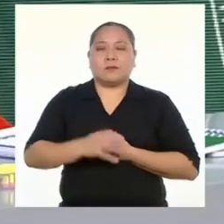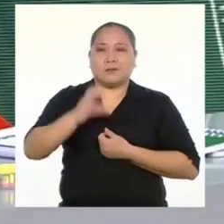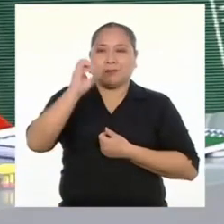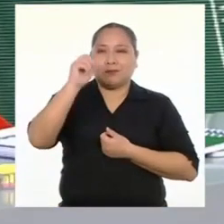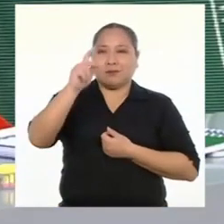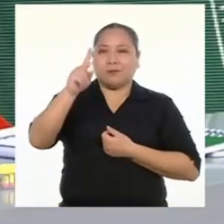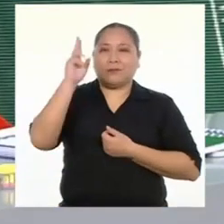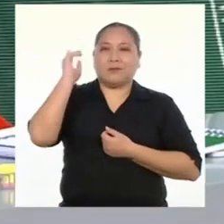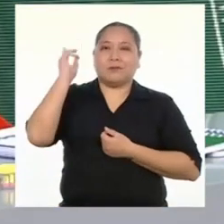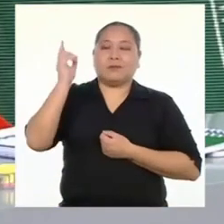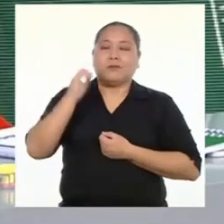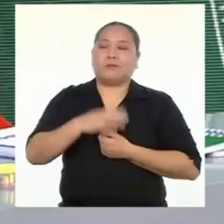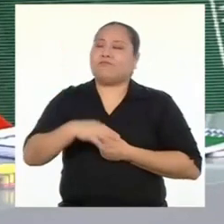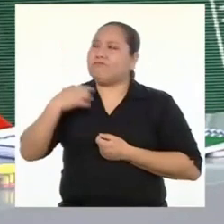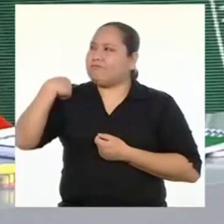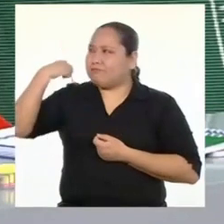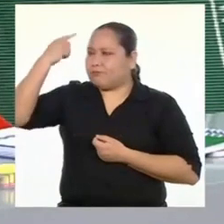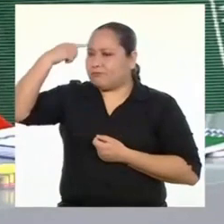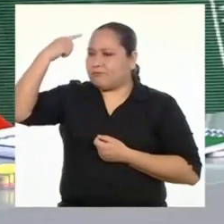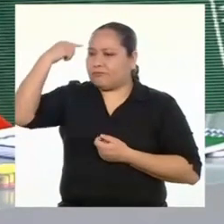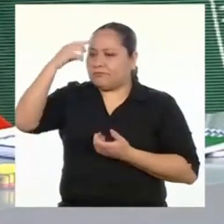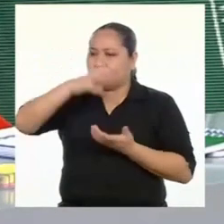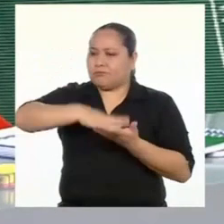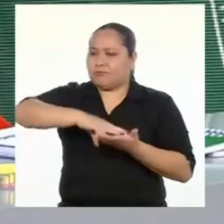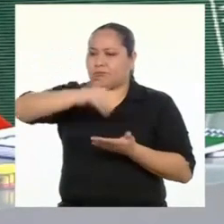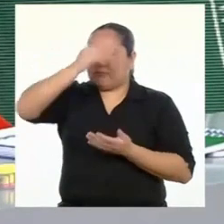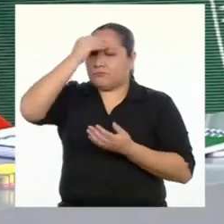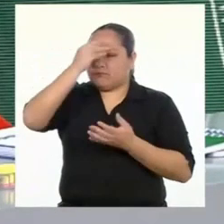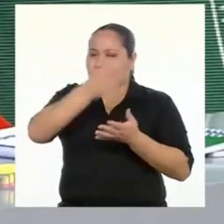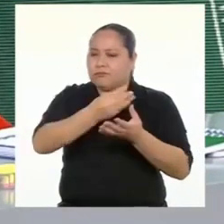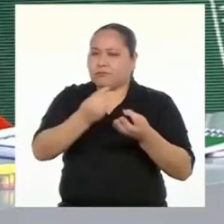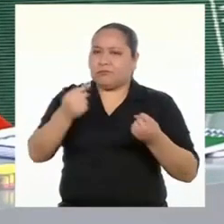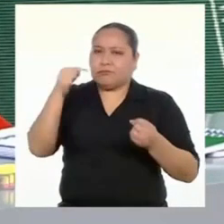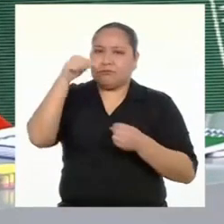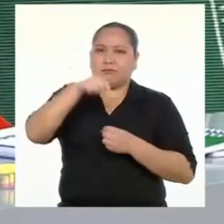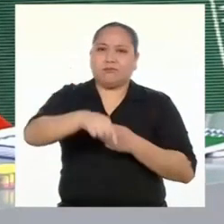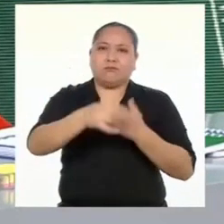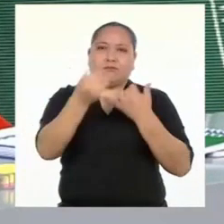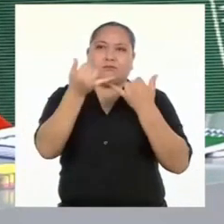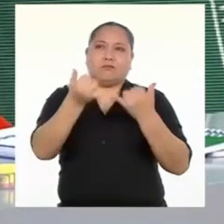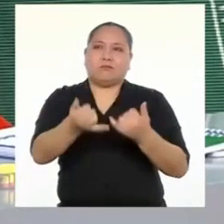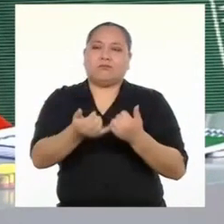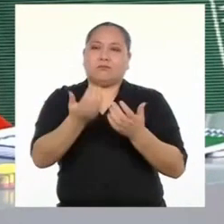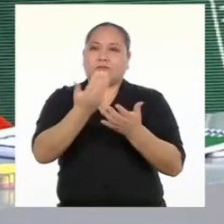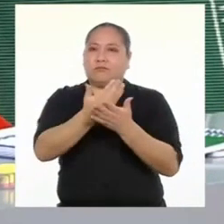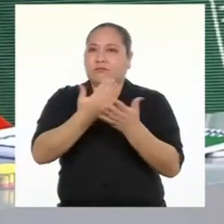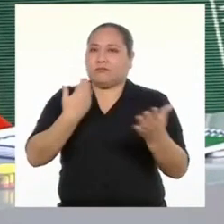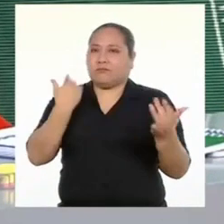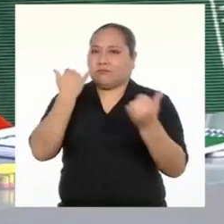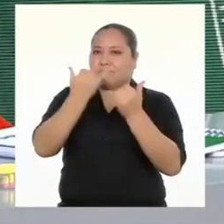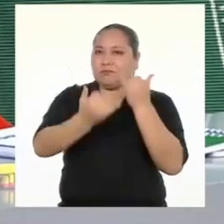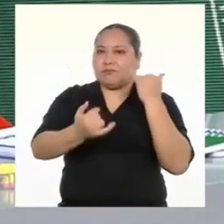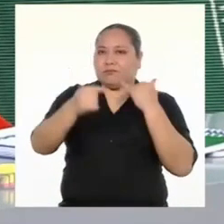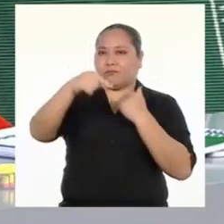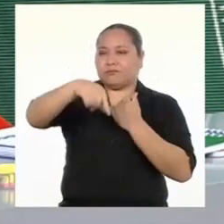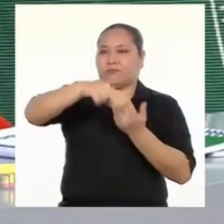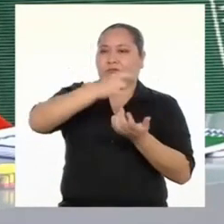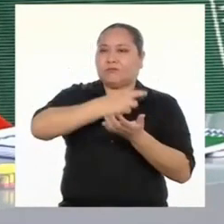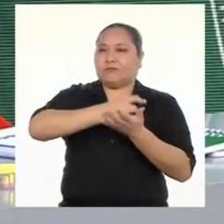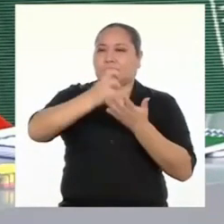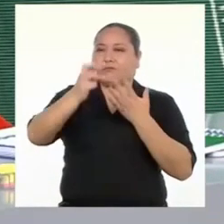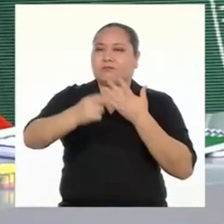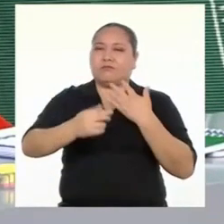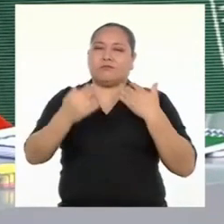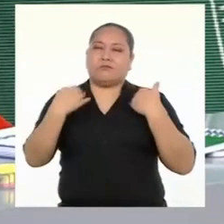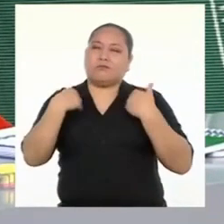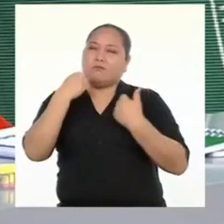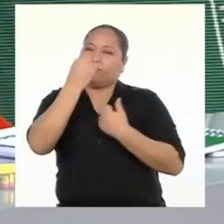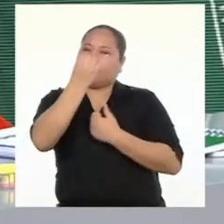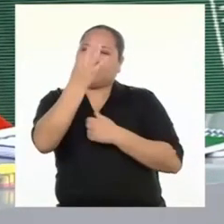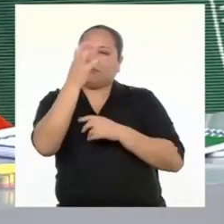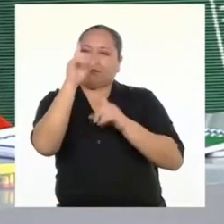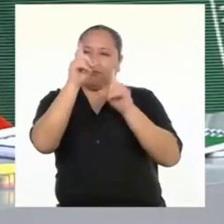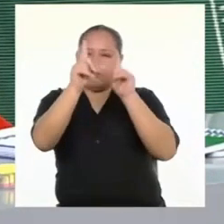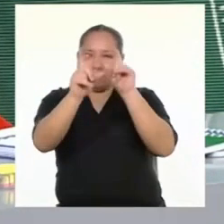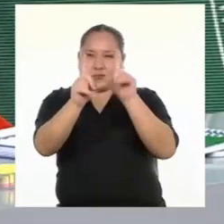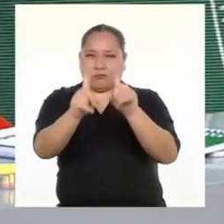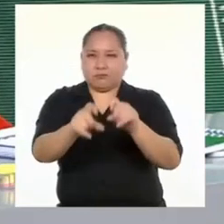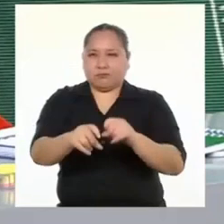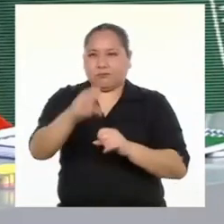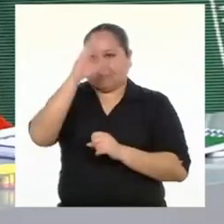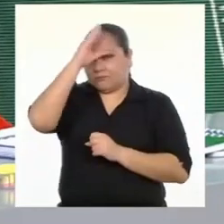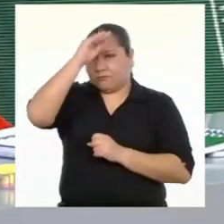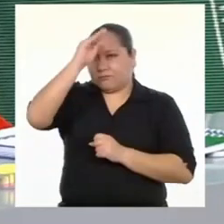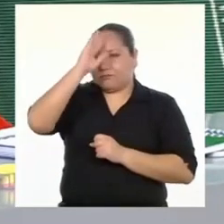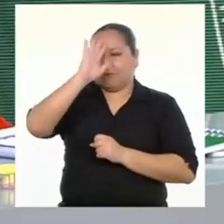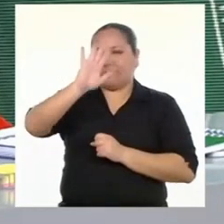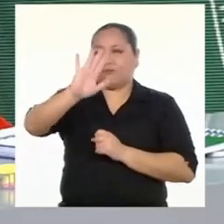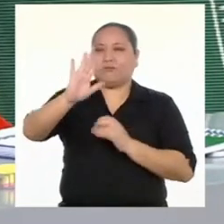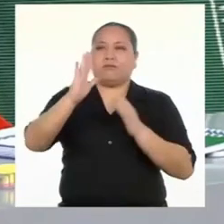Bueno, profesora, creo que hemos aprendido bastante el día de hoy. Antes de terminar el programa, tenemos algunas preguntas de las chicas y chicos en